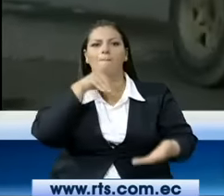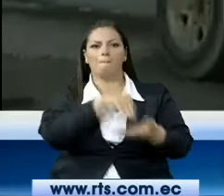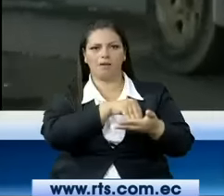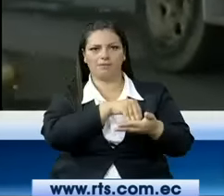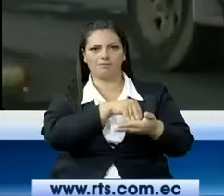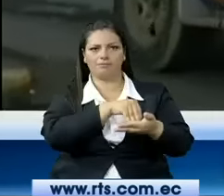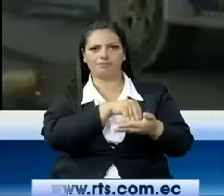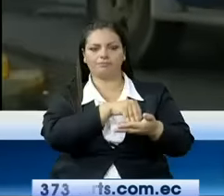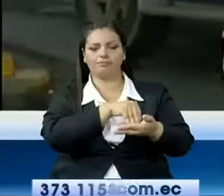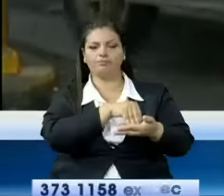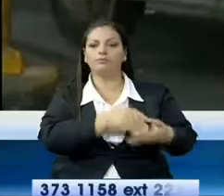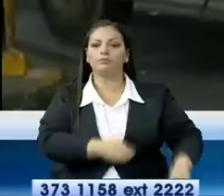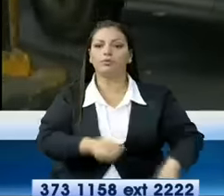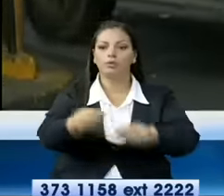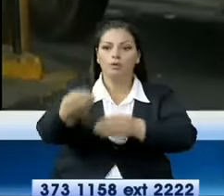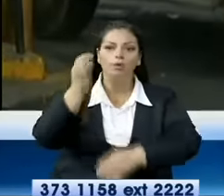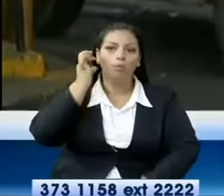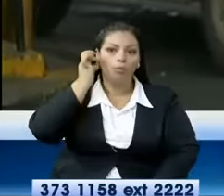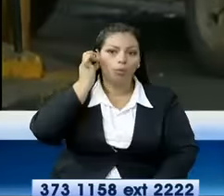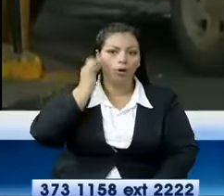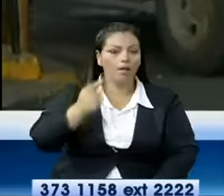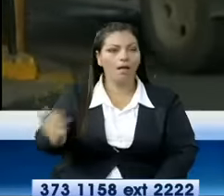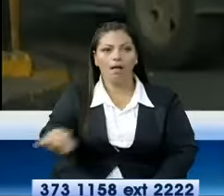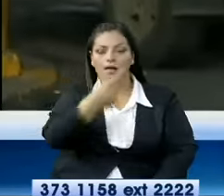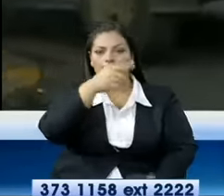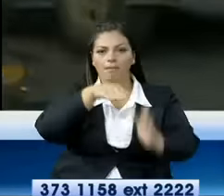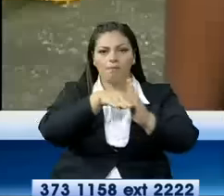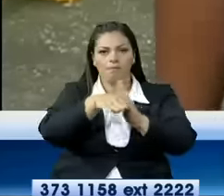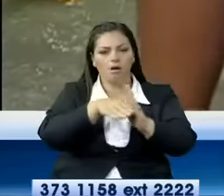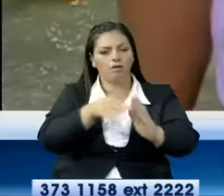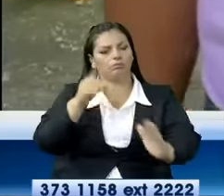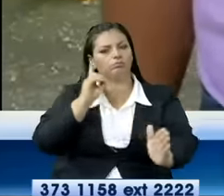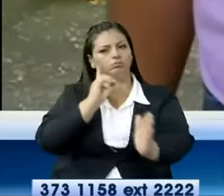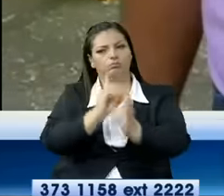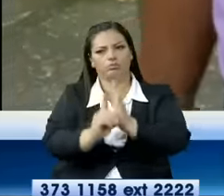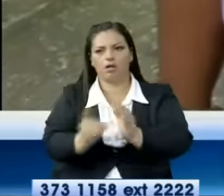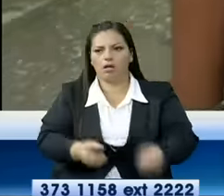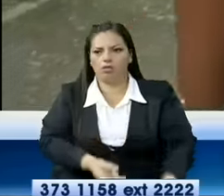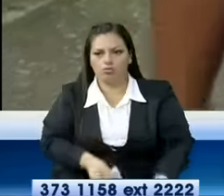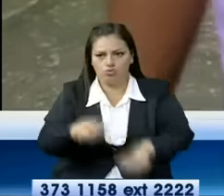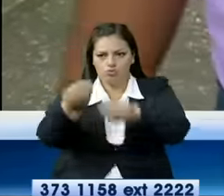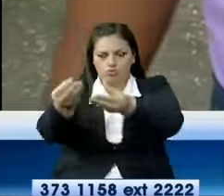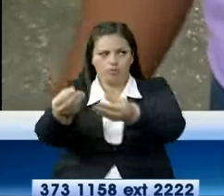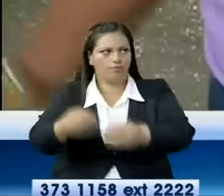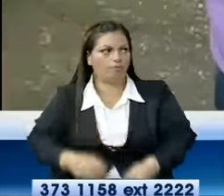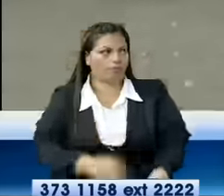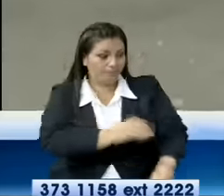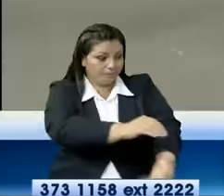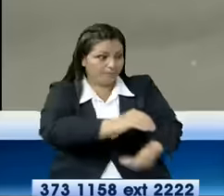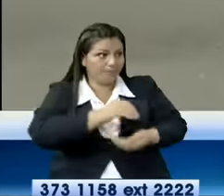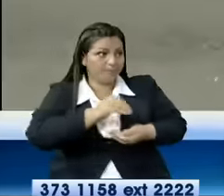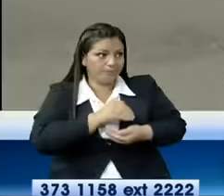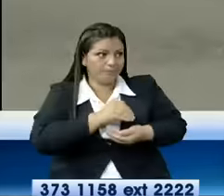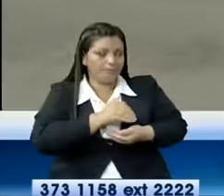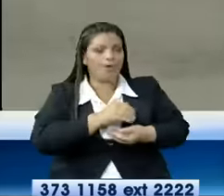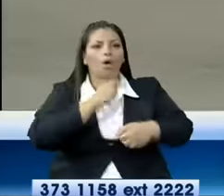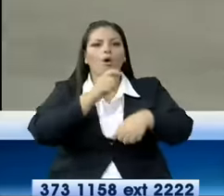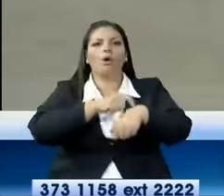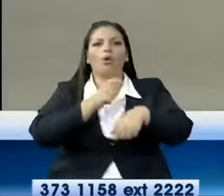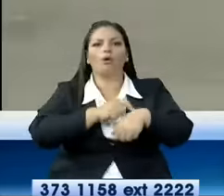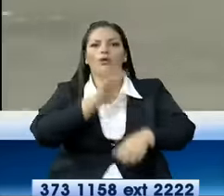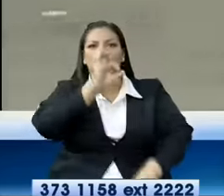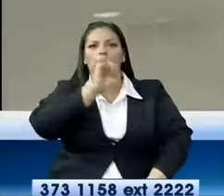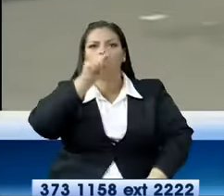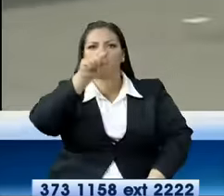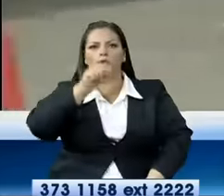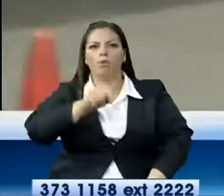de las encargadas de hacer los depósitos de dichos valores. Claro, cuarto para las 10 más o menos. Lo que pasa es que yo trabajo aquí